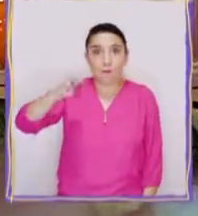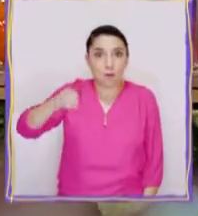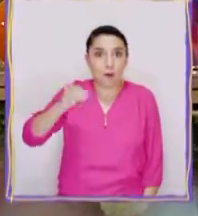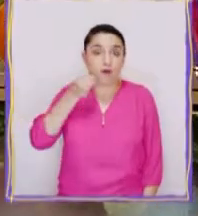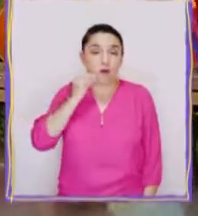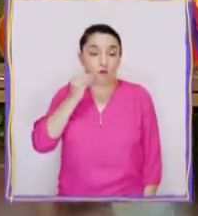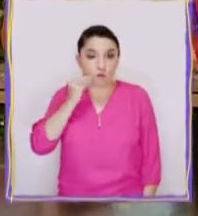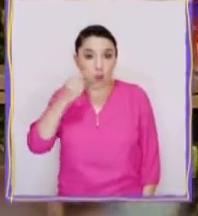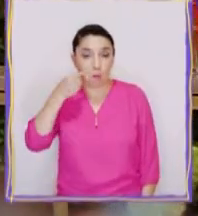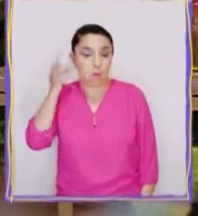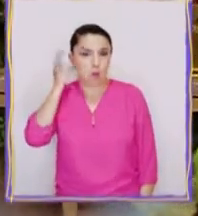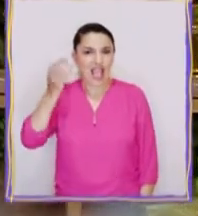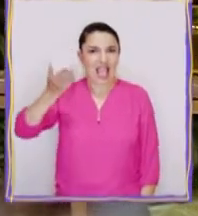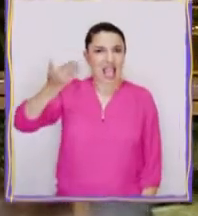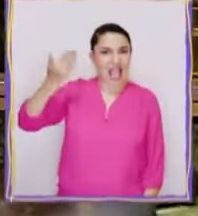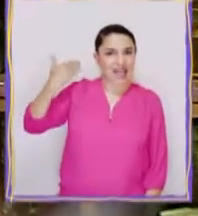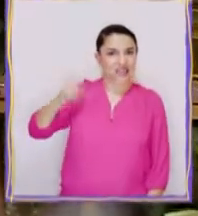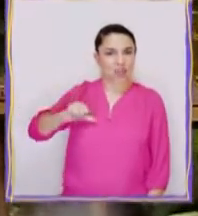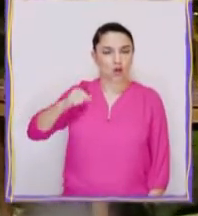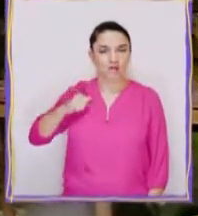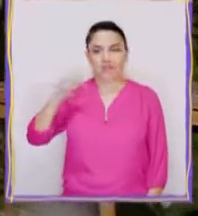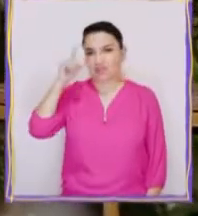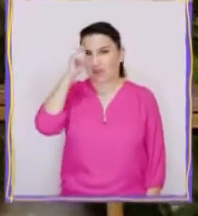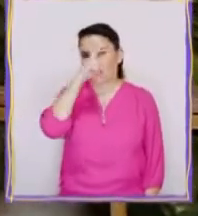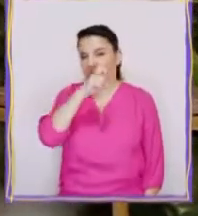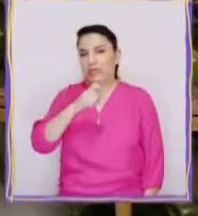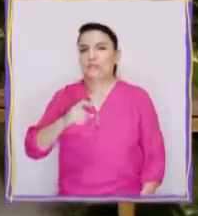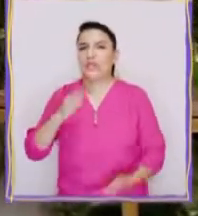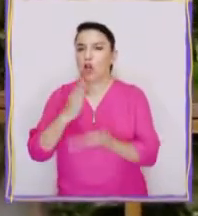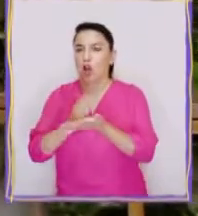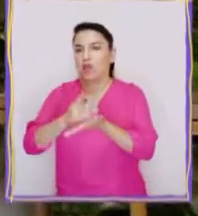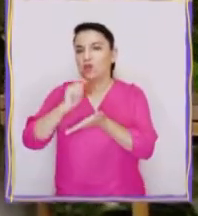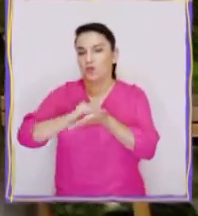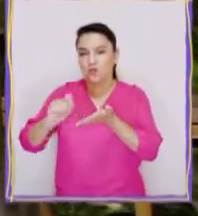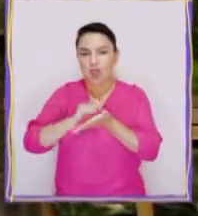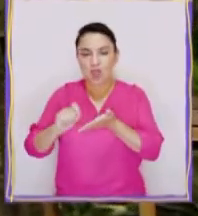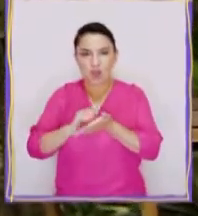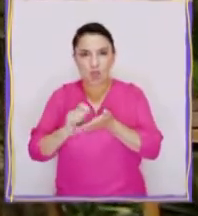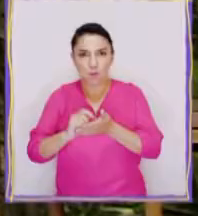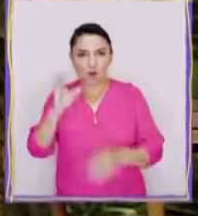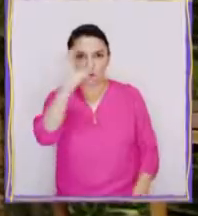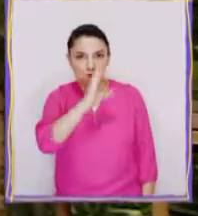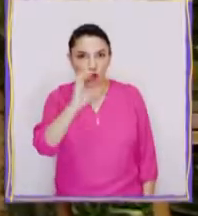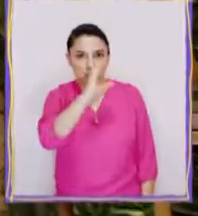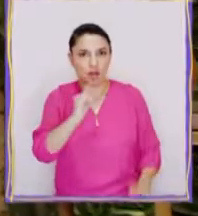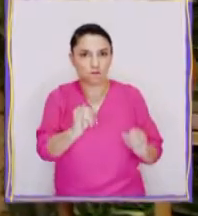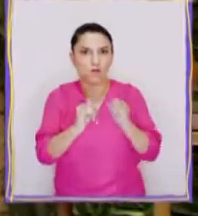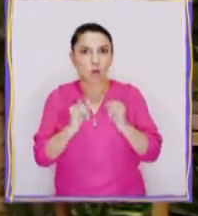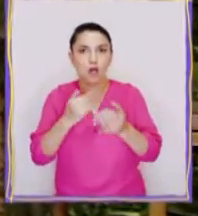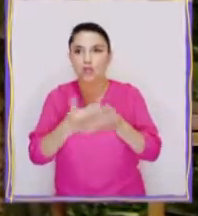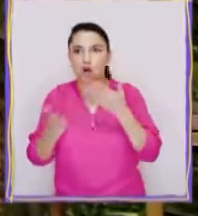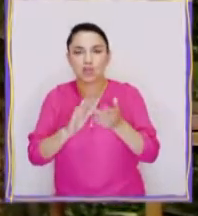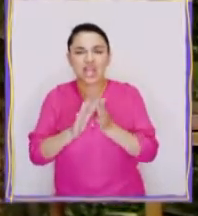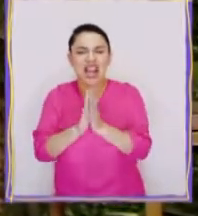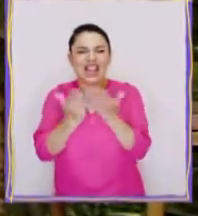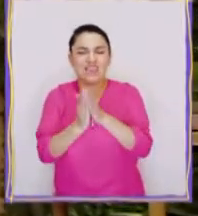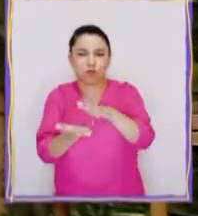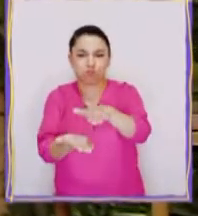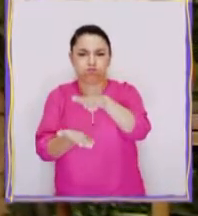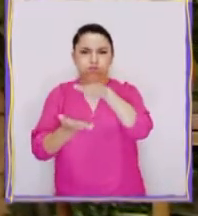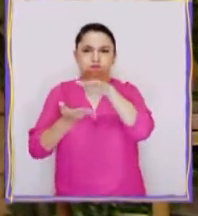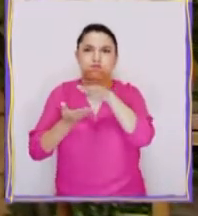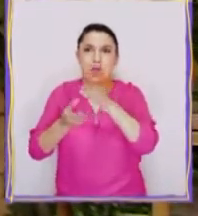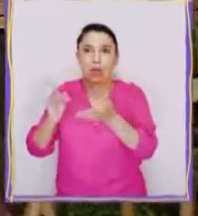padres y abuelos, cuando eran jóvenes, era muy difícil hacer las tareas del colegio. Porque para buscar información tenían que buscar en